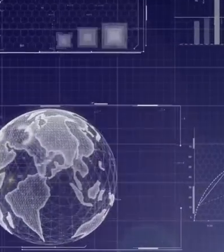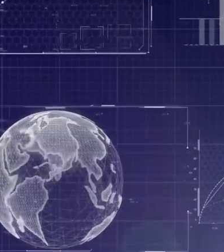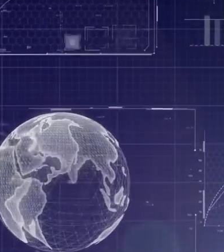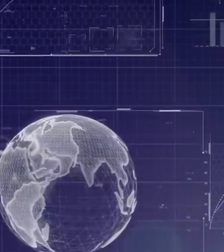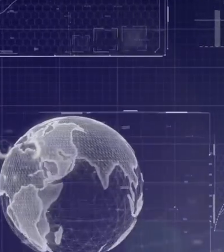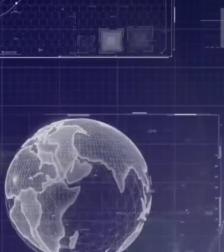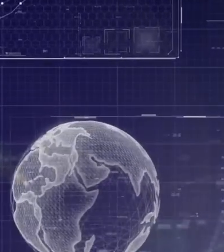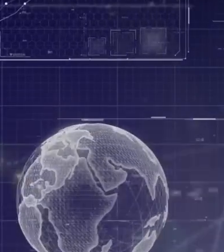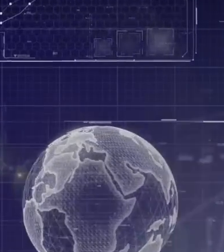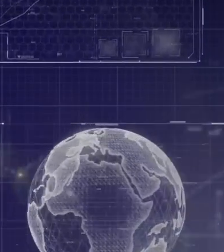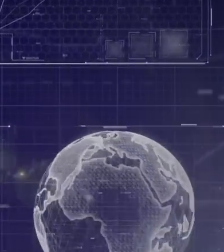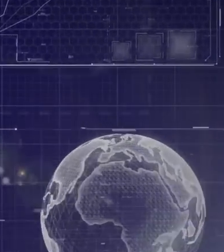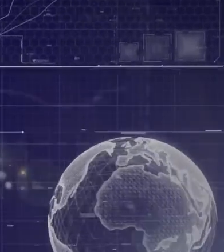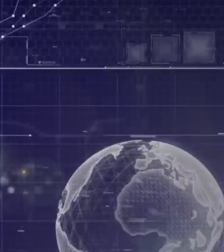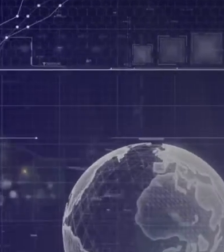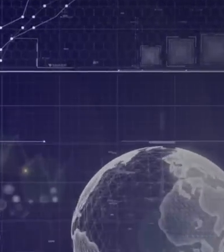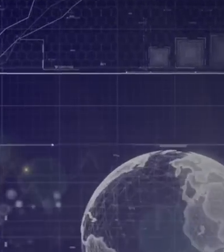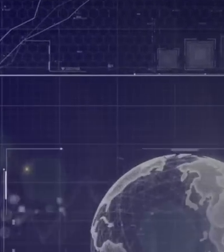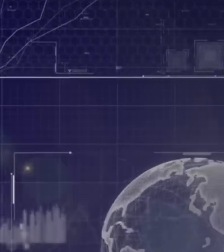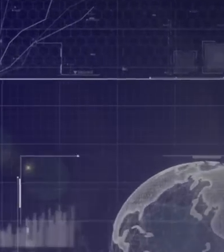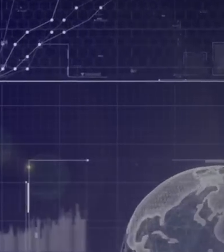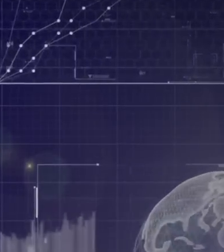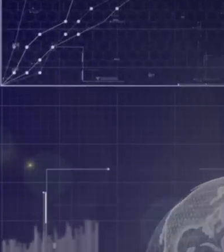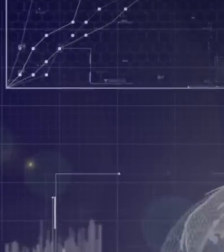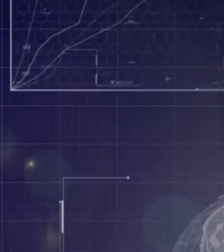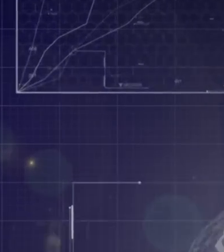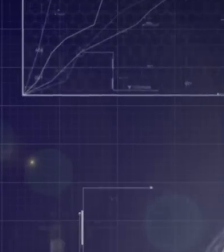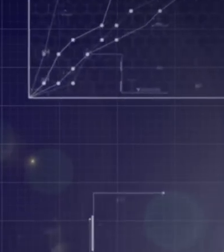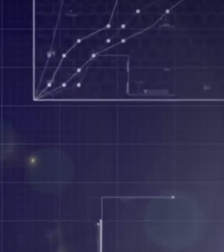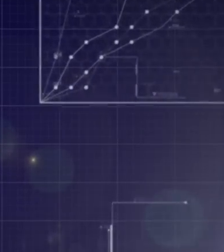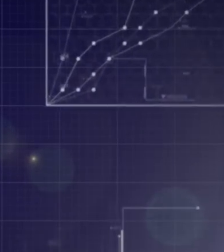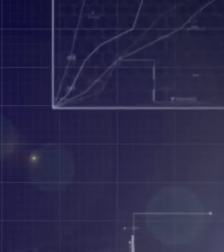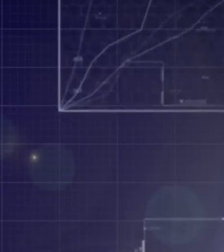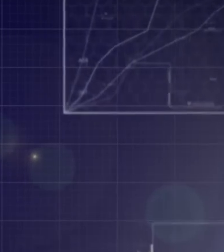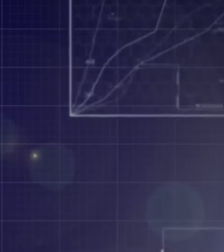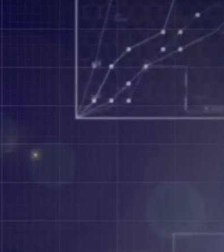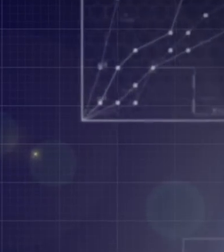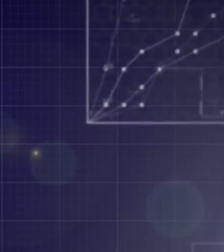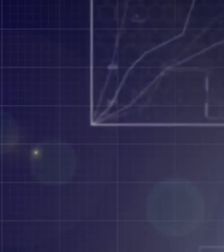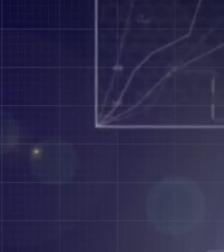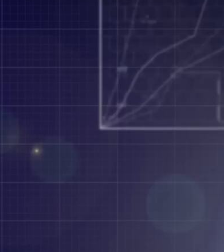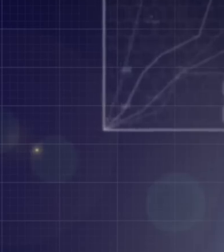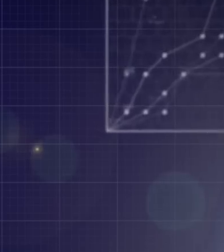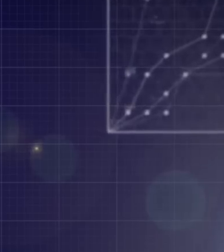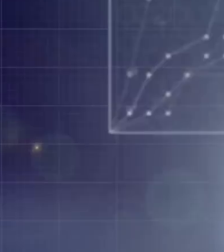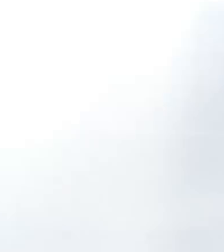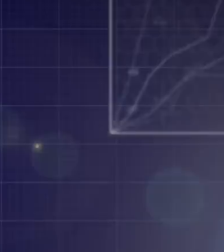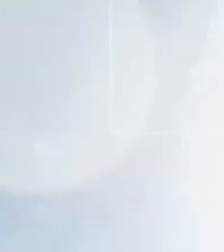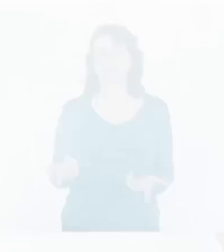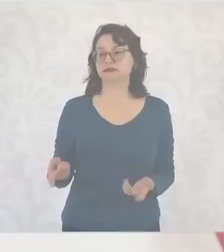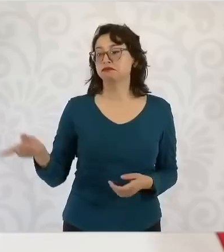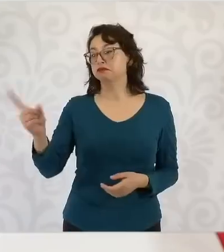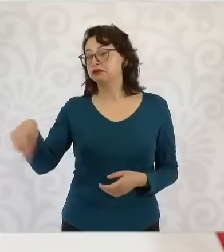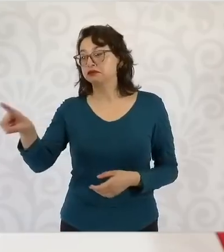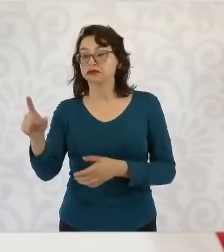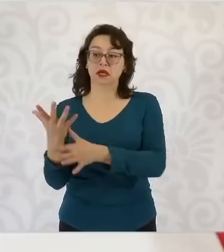Bruto creció un 0.8% y la inflación se mantiene controlada. Asimismo, mencionó